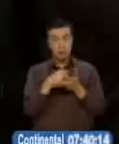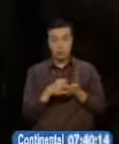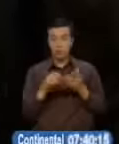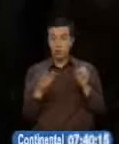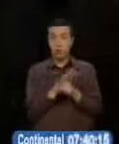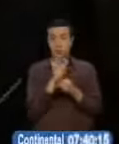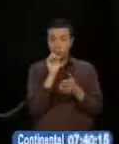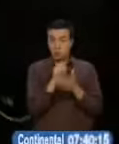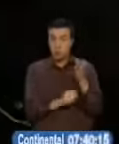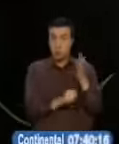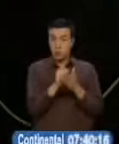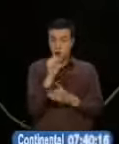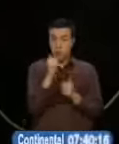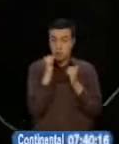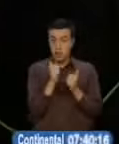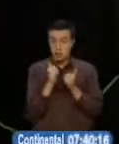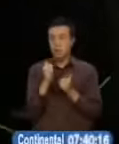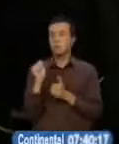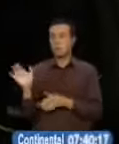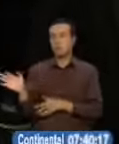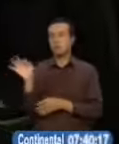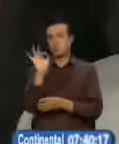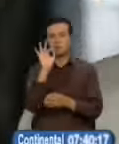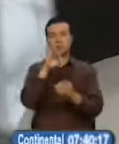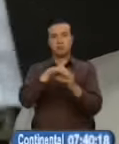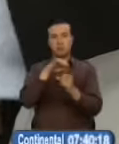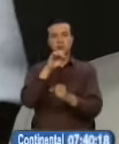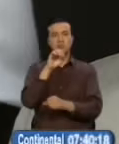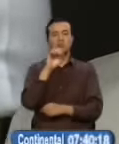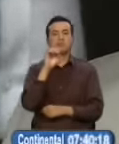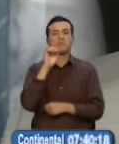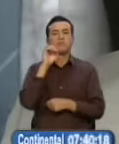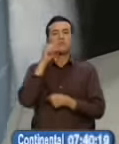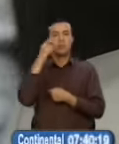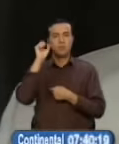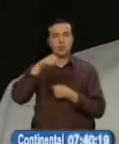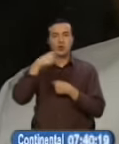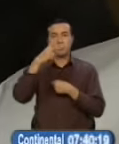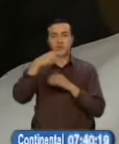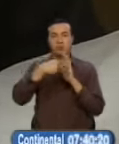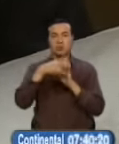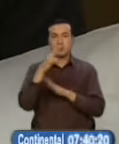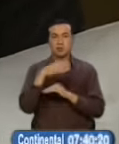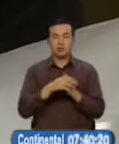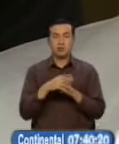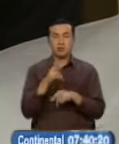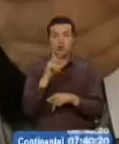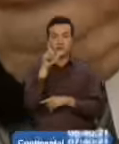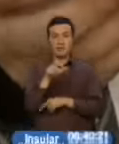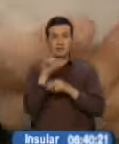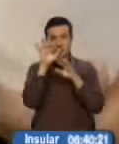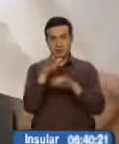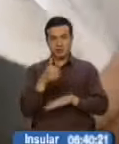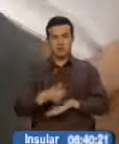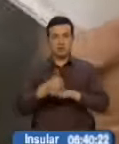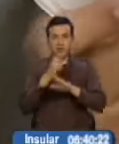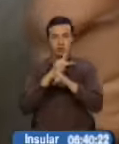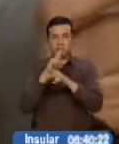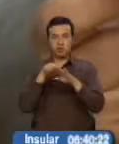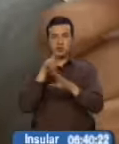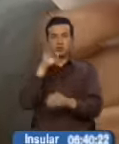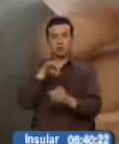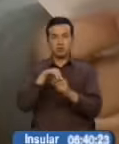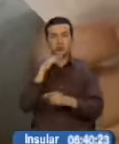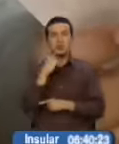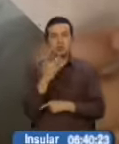su participación en la contienda electoral de febrero próximo. Fausto Holguín, secretario del Consejo Nacional Electoral, hizo un balance de lo que